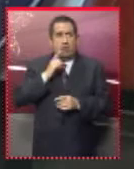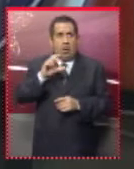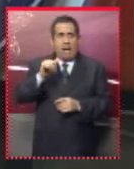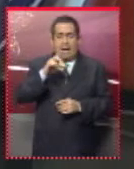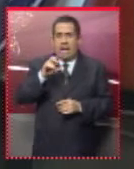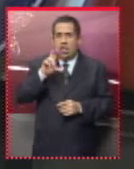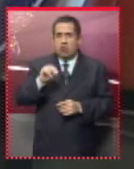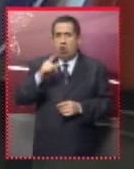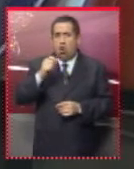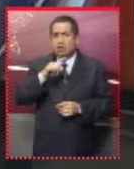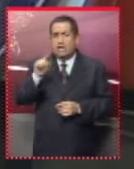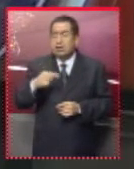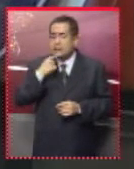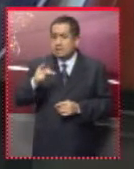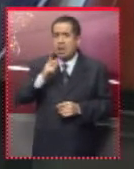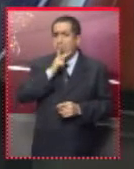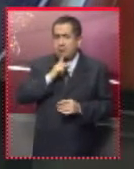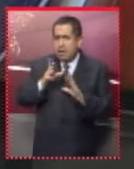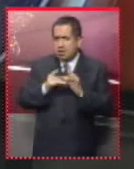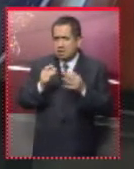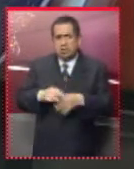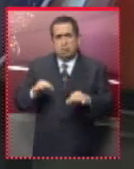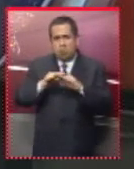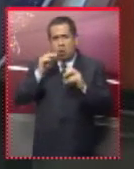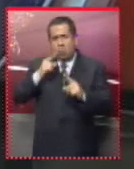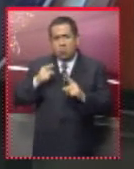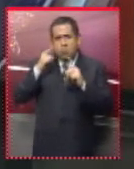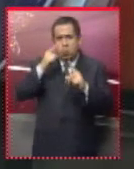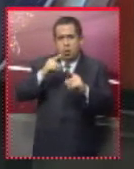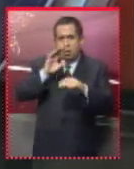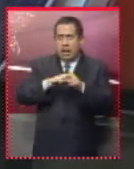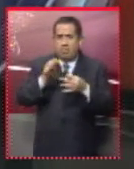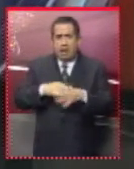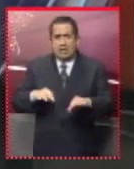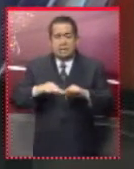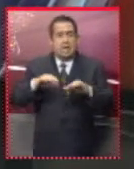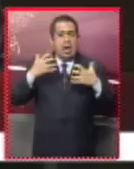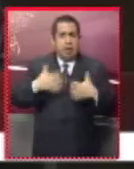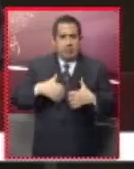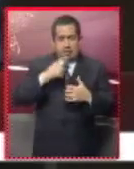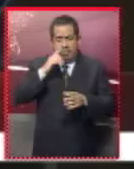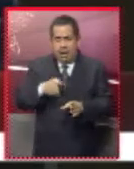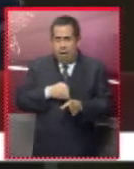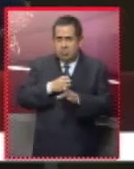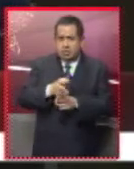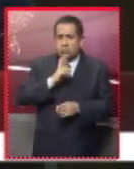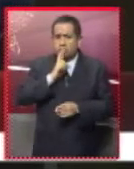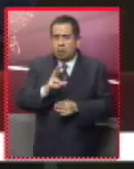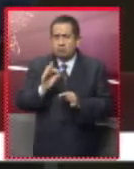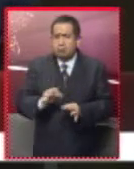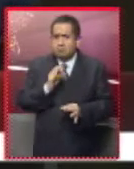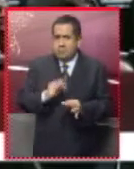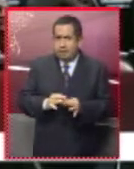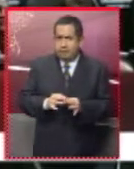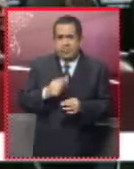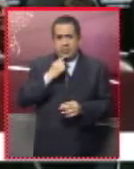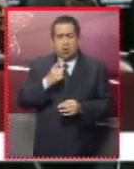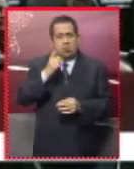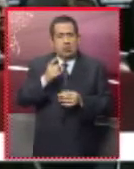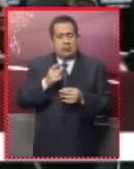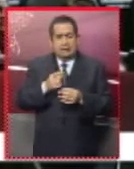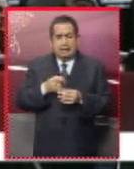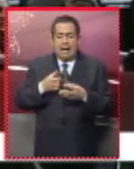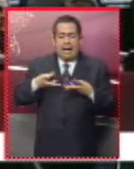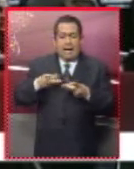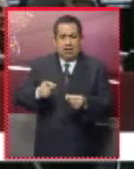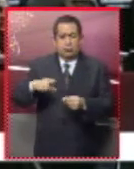González, quien explicó que Pemex enfrenta importantes retos para que se convierta en una empresa orientada a dar resultados. Destacó la importancia de un ajuste al gasto